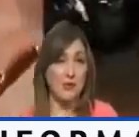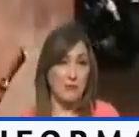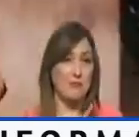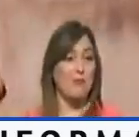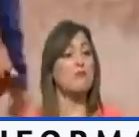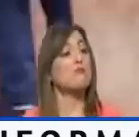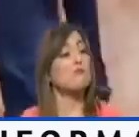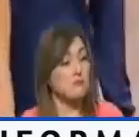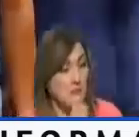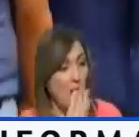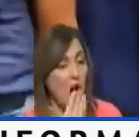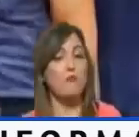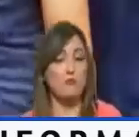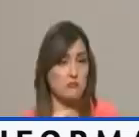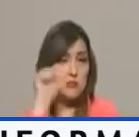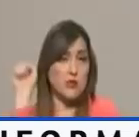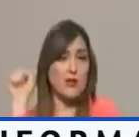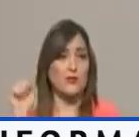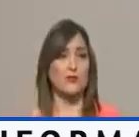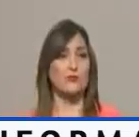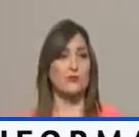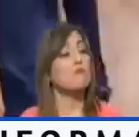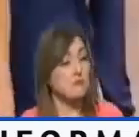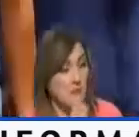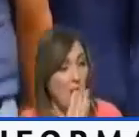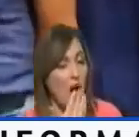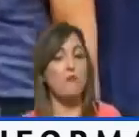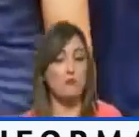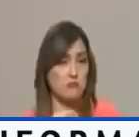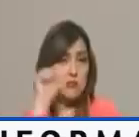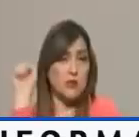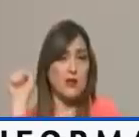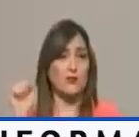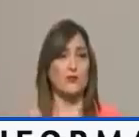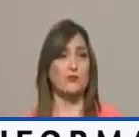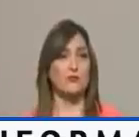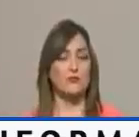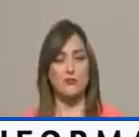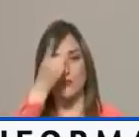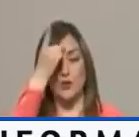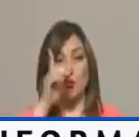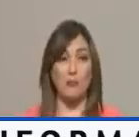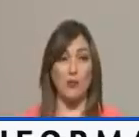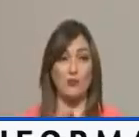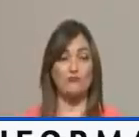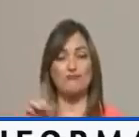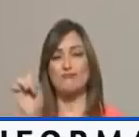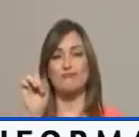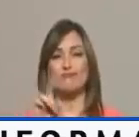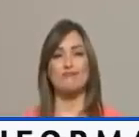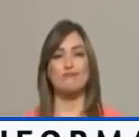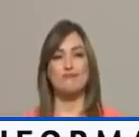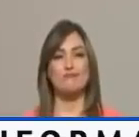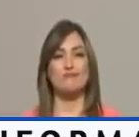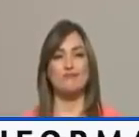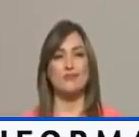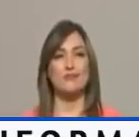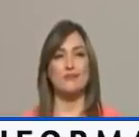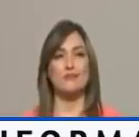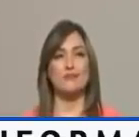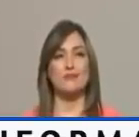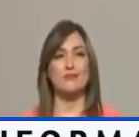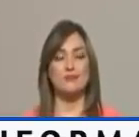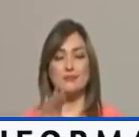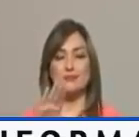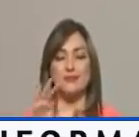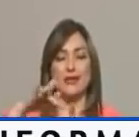de cobro que le asisten a los legítimos acreedores. Esto de aquí no es un perdón de deudas, es que se limpia el registro en la